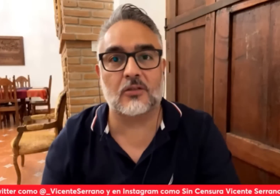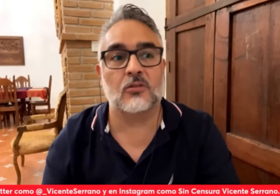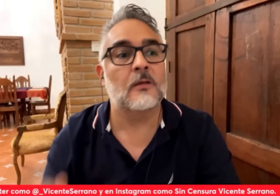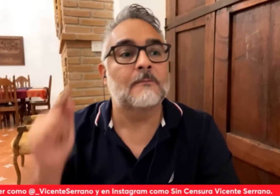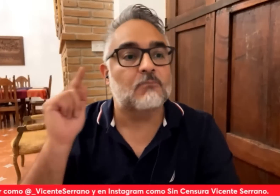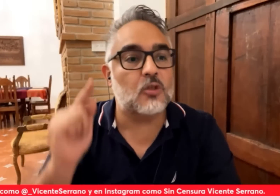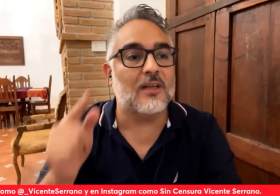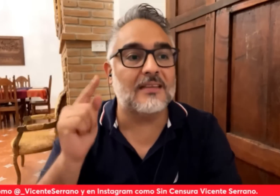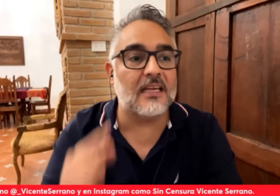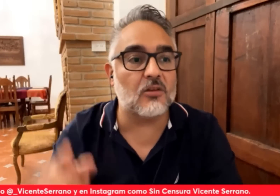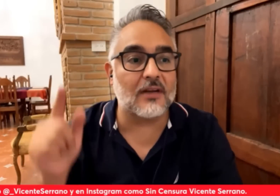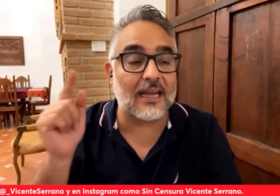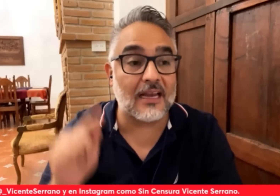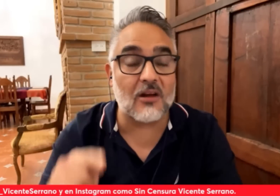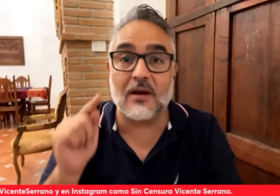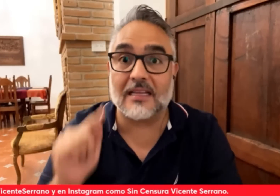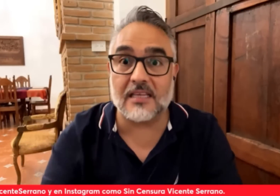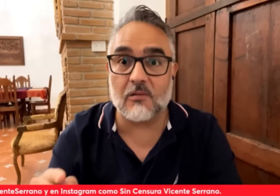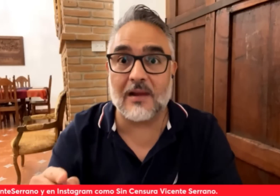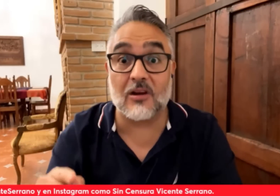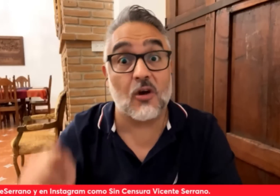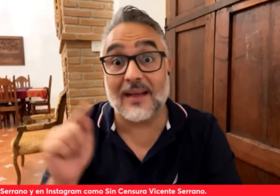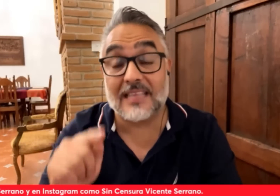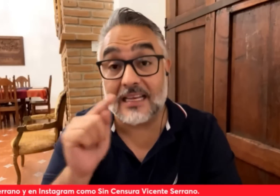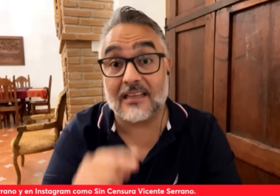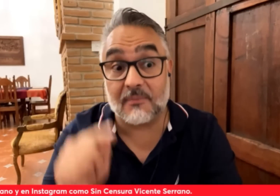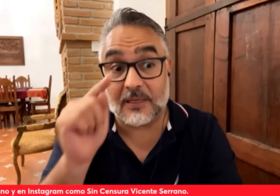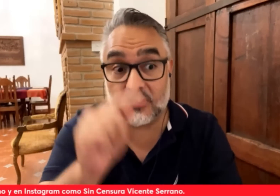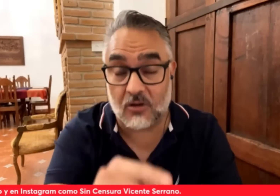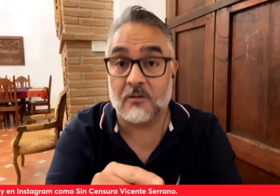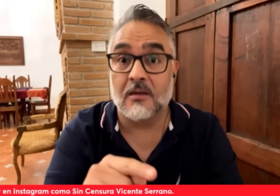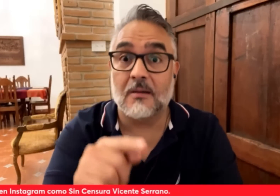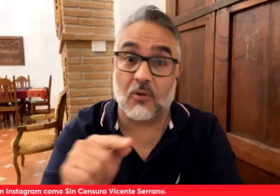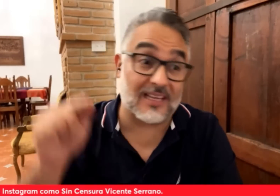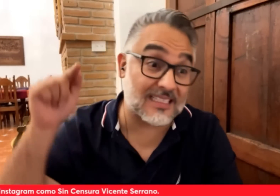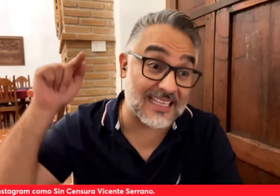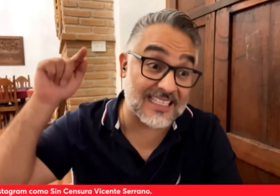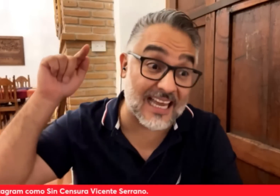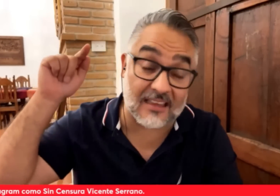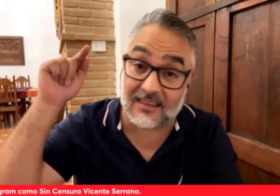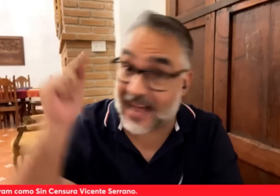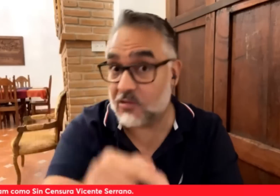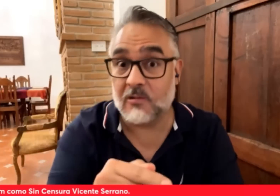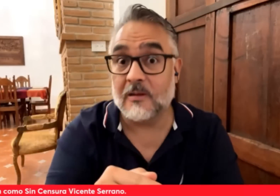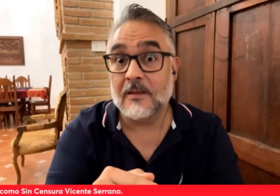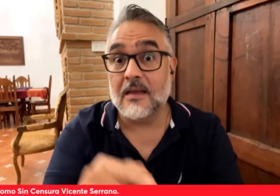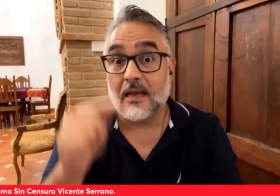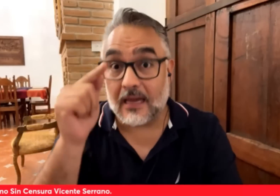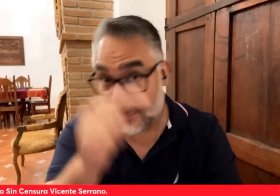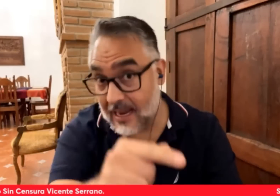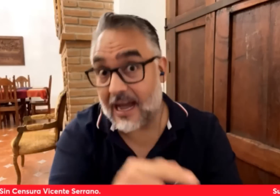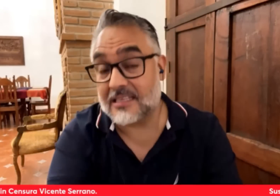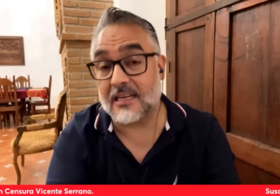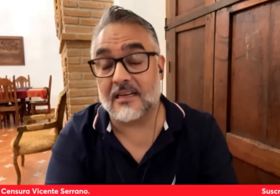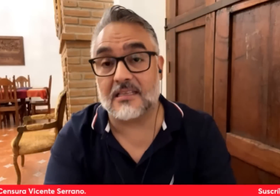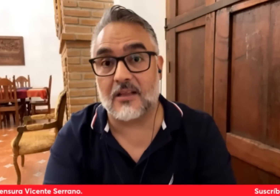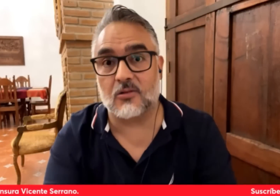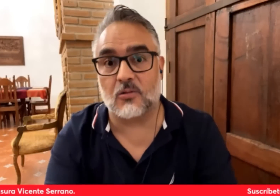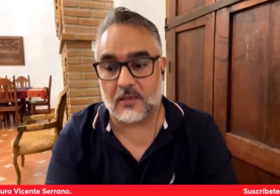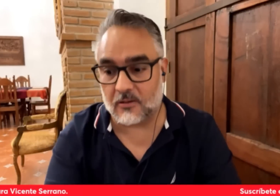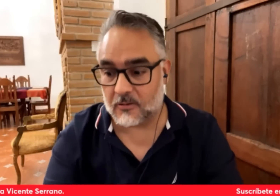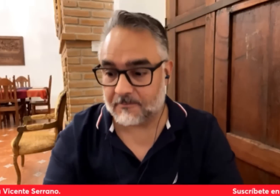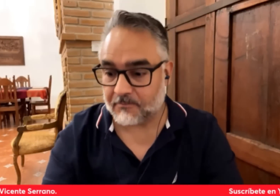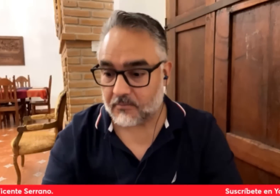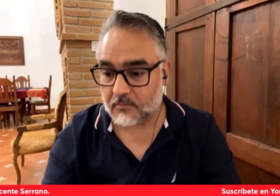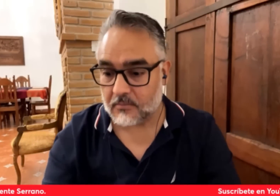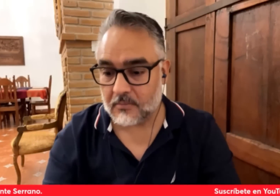esos esfuerzos. Yo entiendo que Genaro García Luna no va a salir de prisión porque está ensartado en la cárcel en